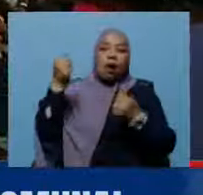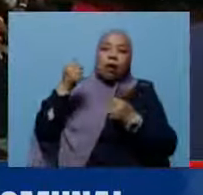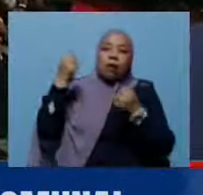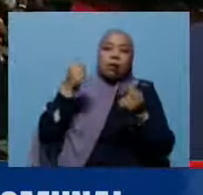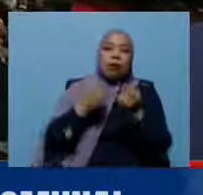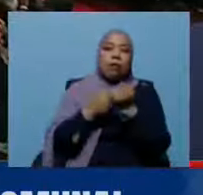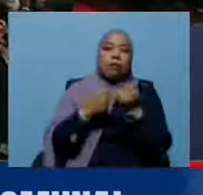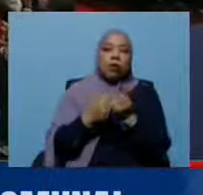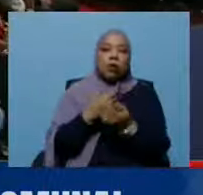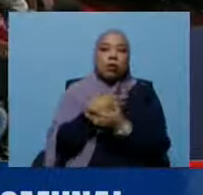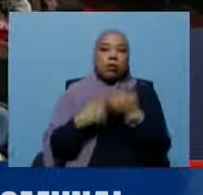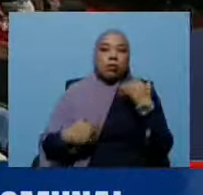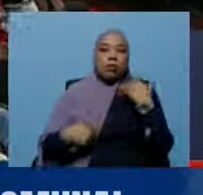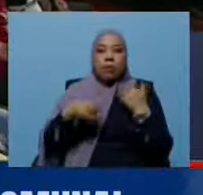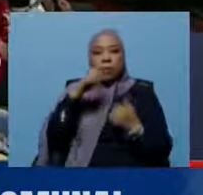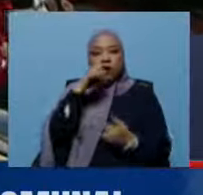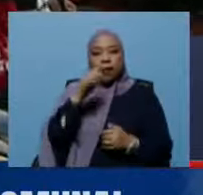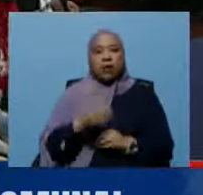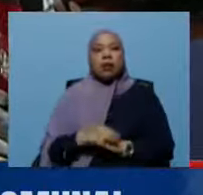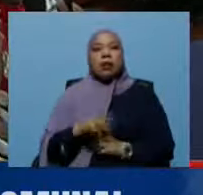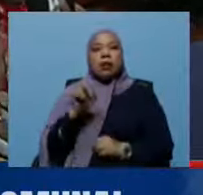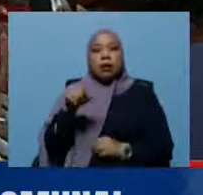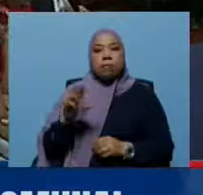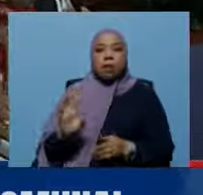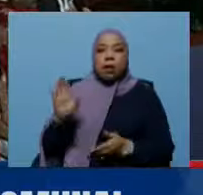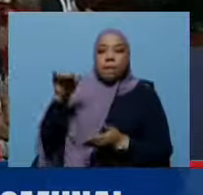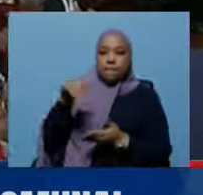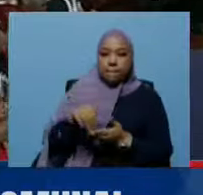Sí, presidente, aquí está la gente de los Altos Mirandinos.